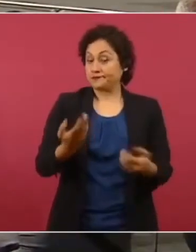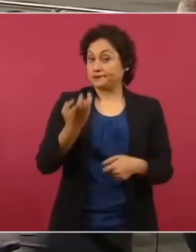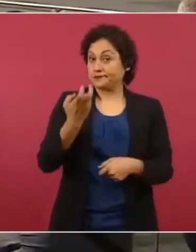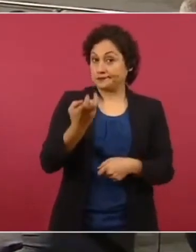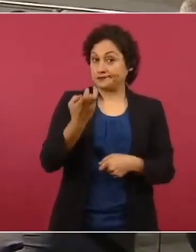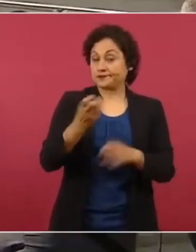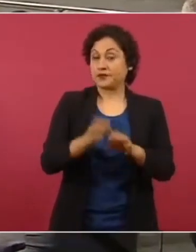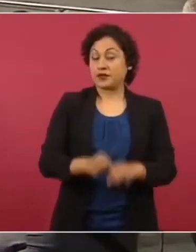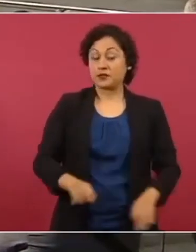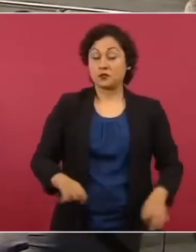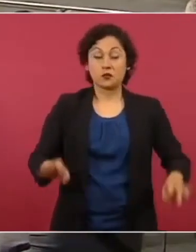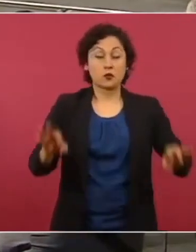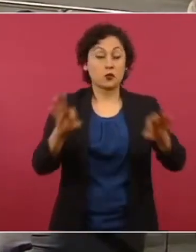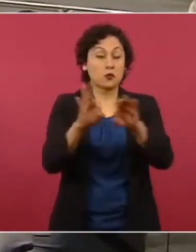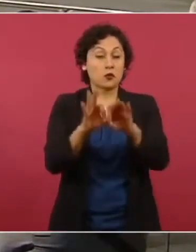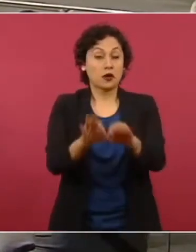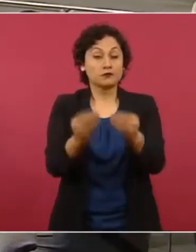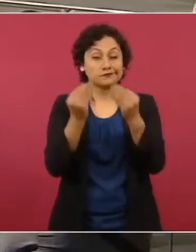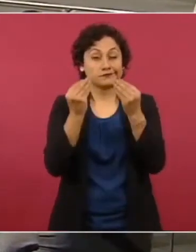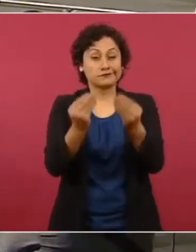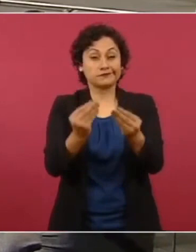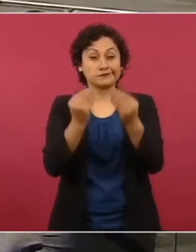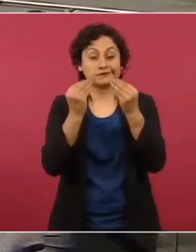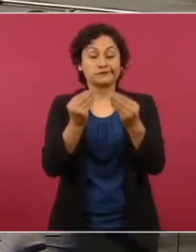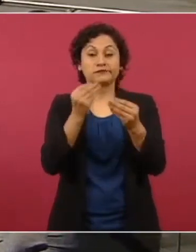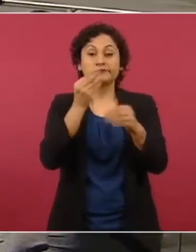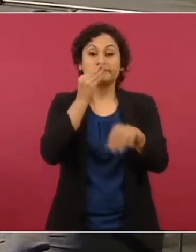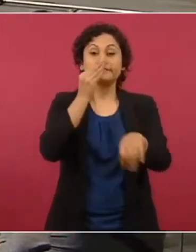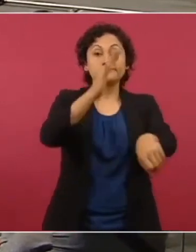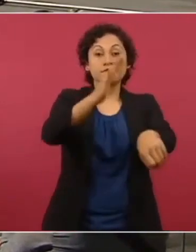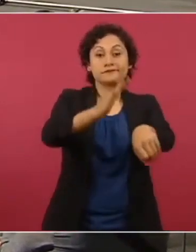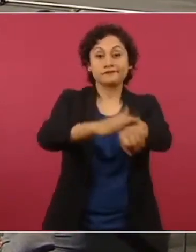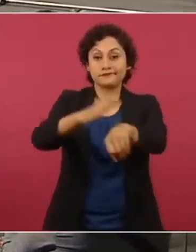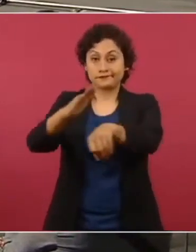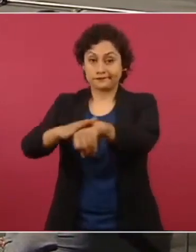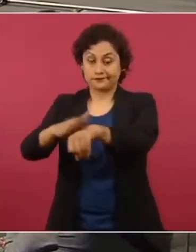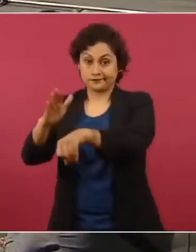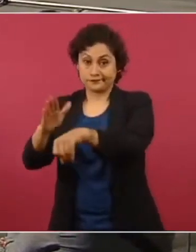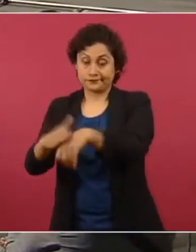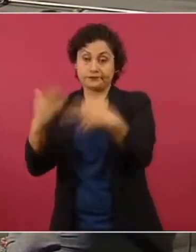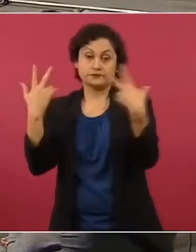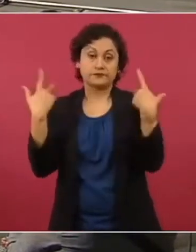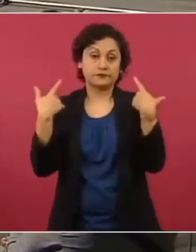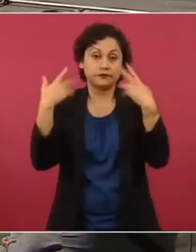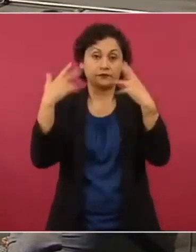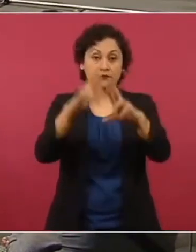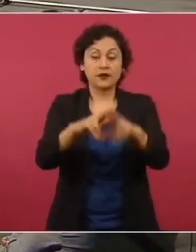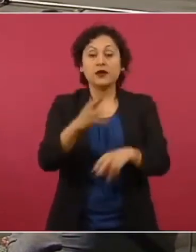hacer un llamado a las maestras, maestros,